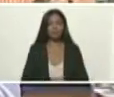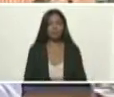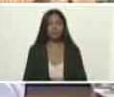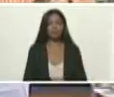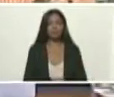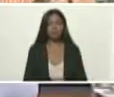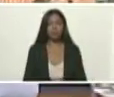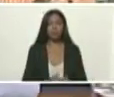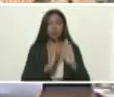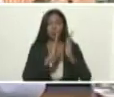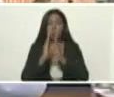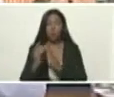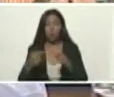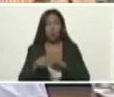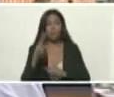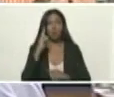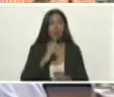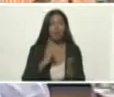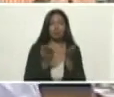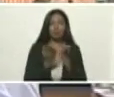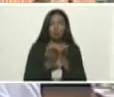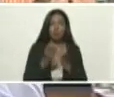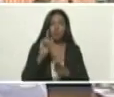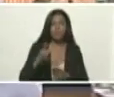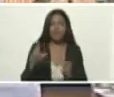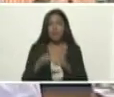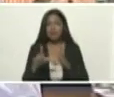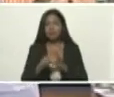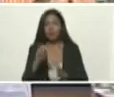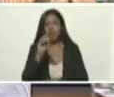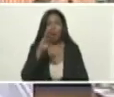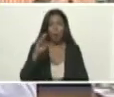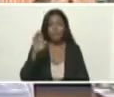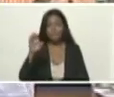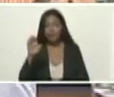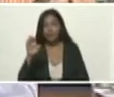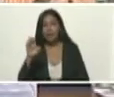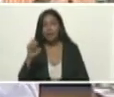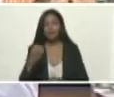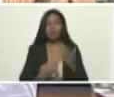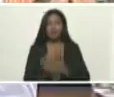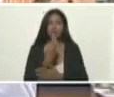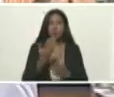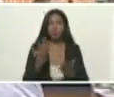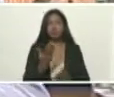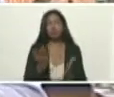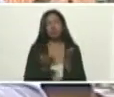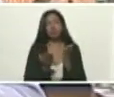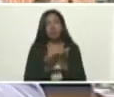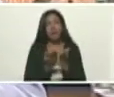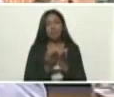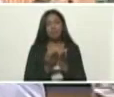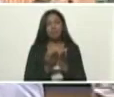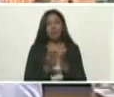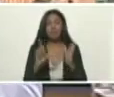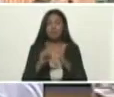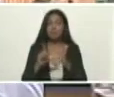la organización bolivariana de estudiantes en los liceos, la OVE, la FEBET, la Federación Venezolana de Estudiantes de Educación Media,